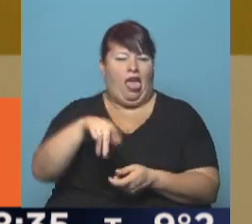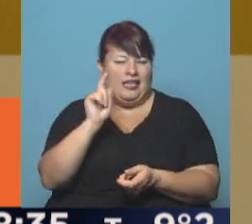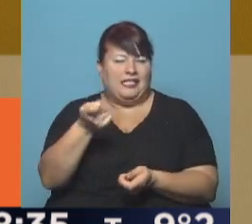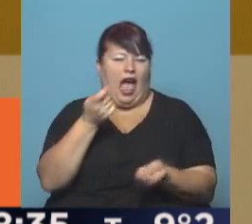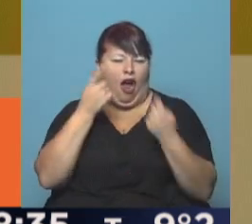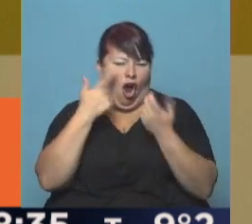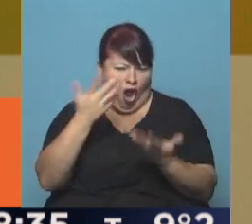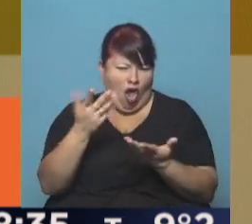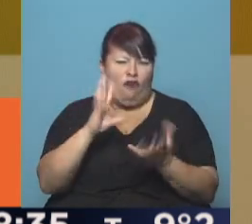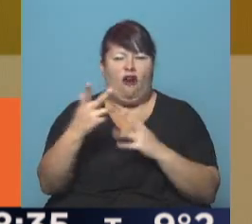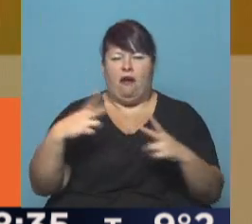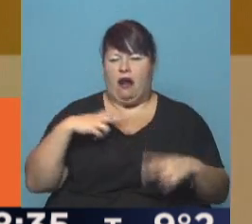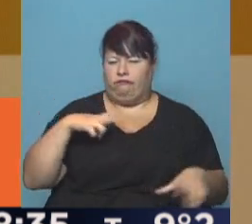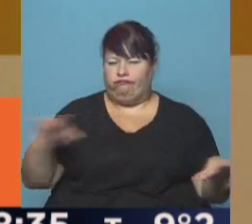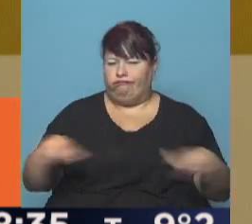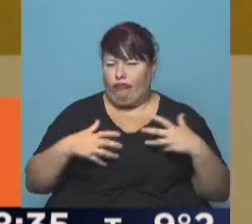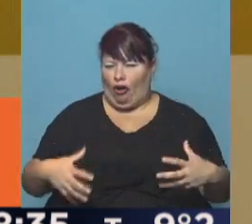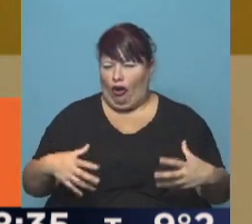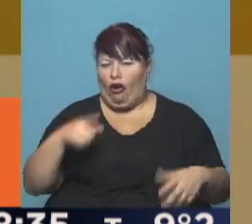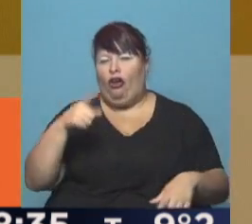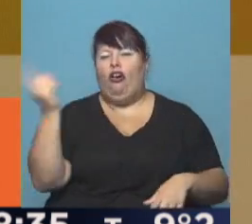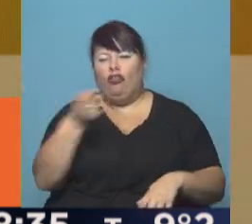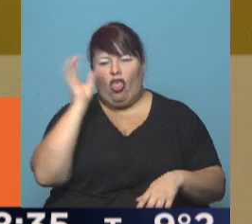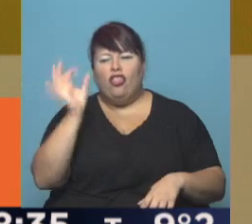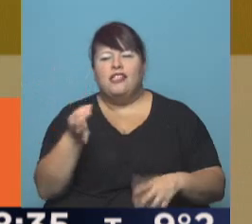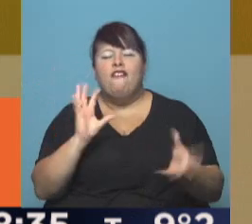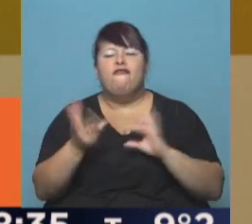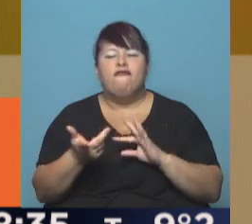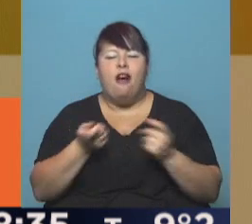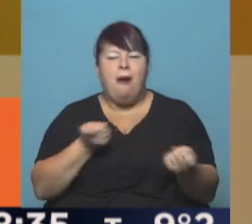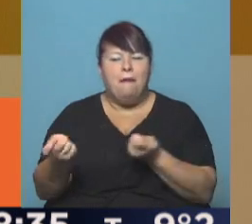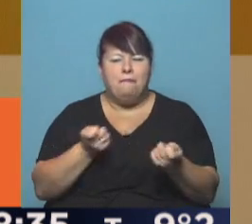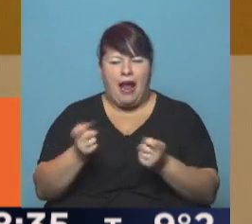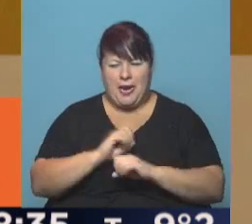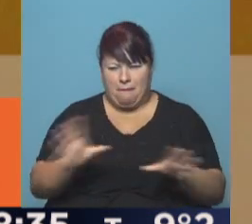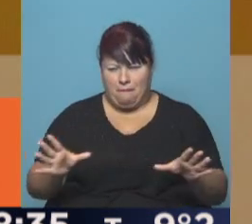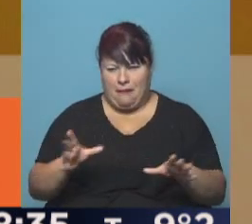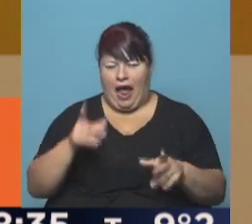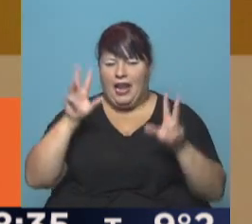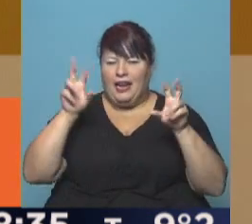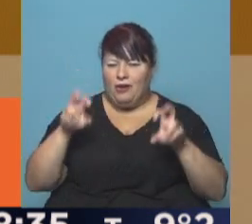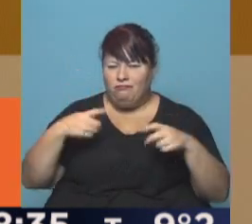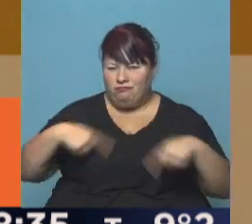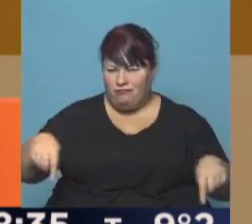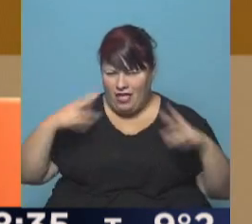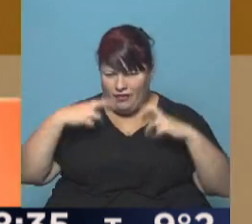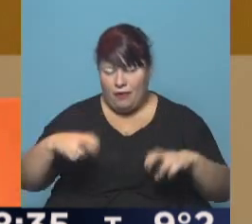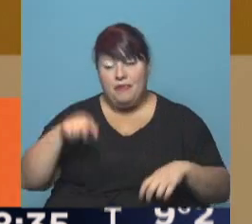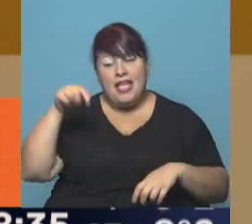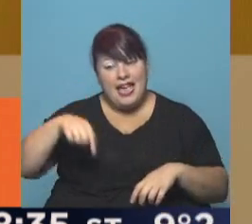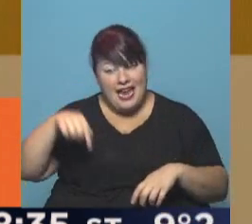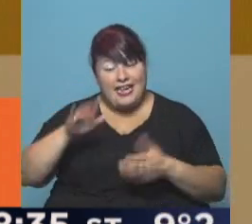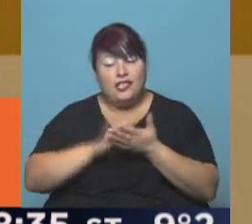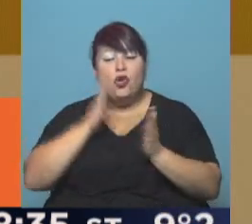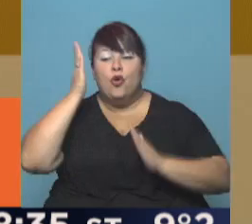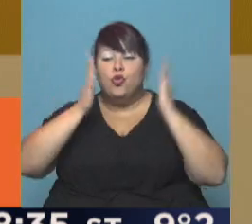hacía, todo el mundo sabía cómo se enriquecía, todo el mundo sabía cómo administraba de mala manera las causas. En esta causa